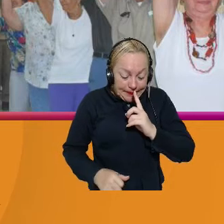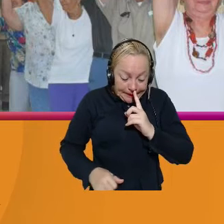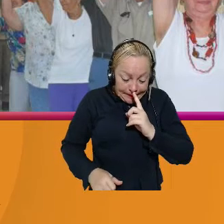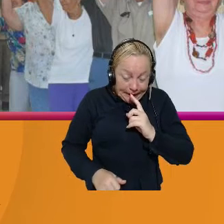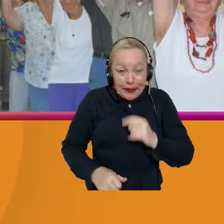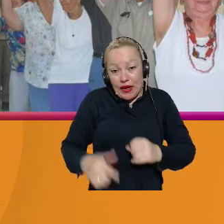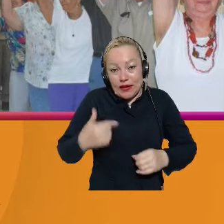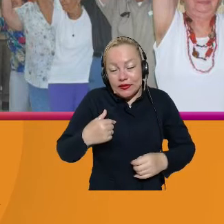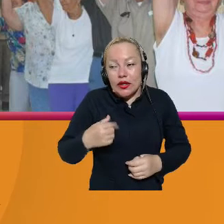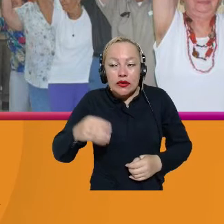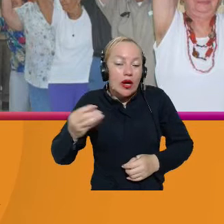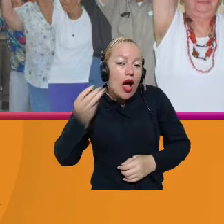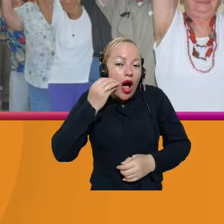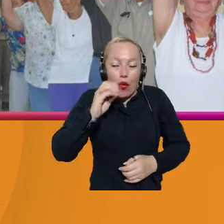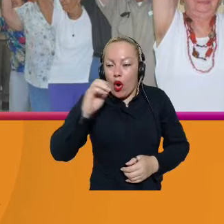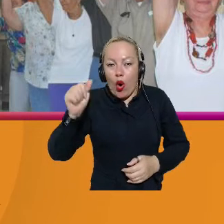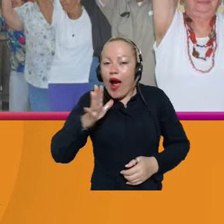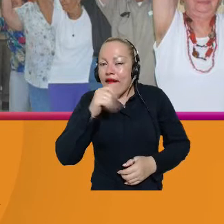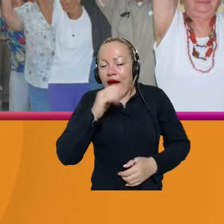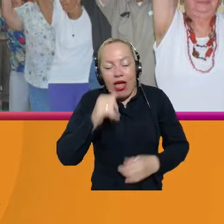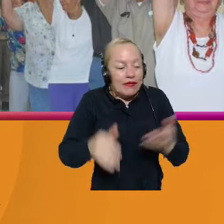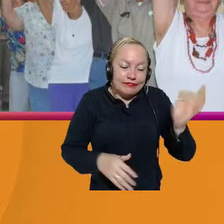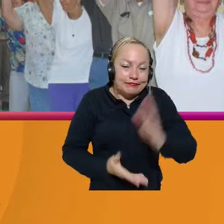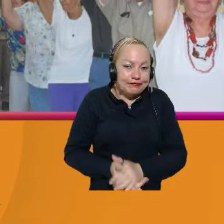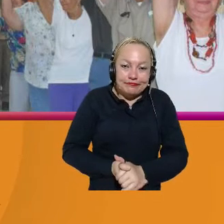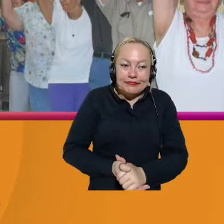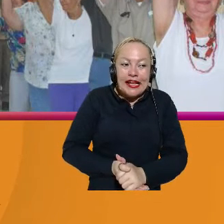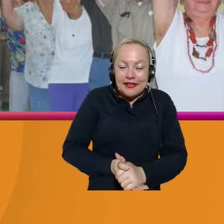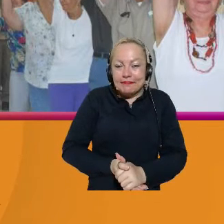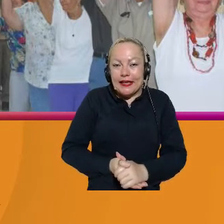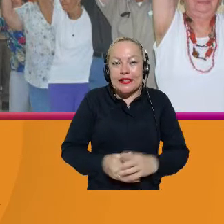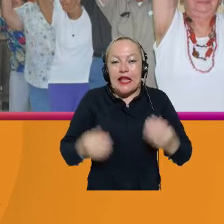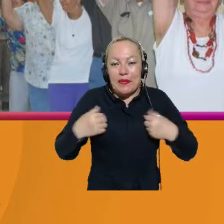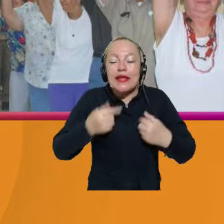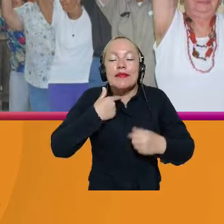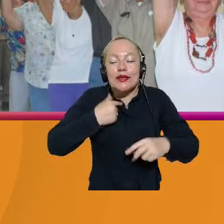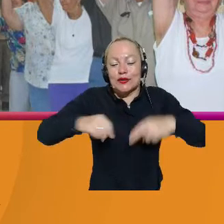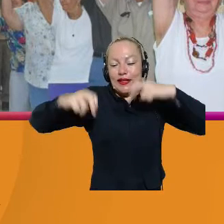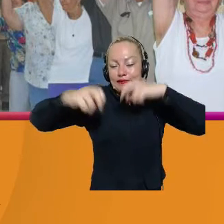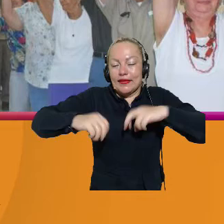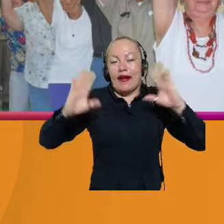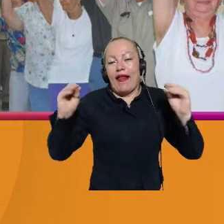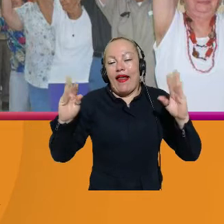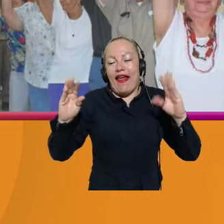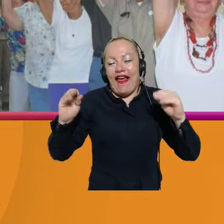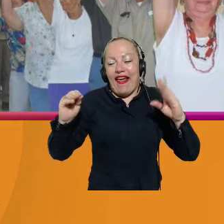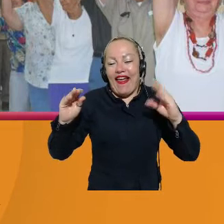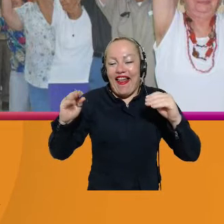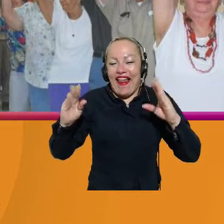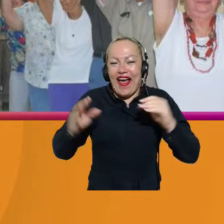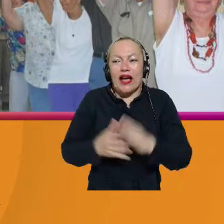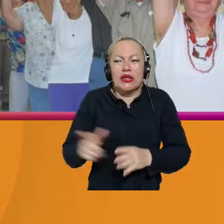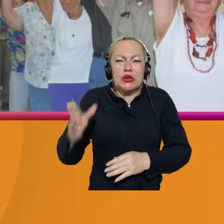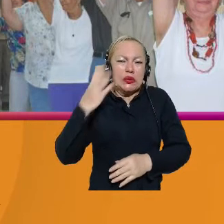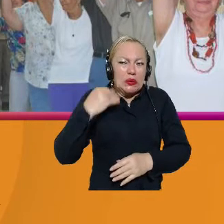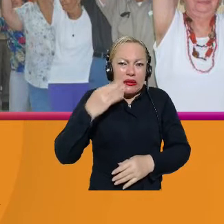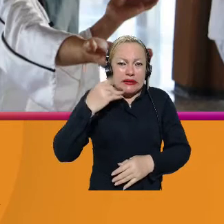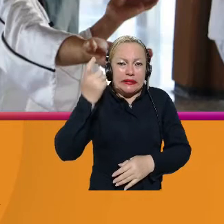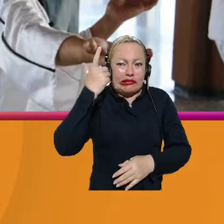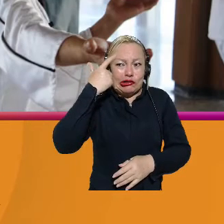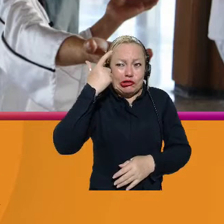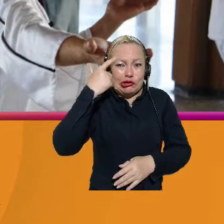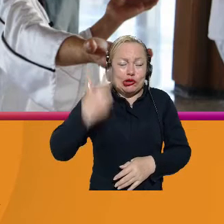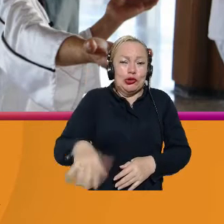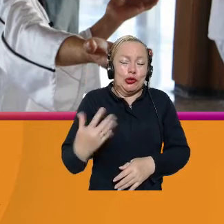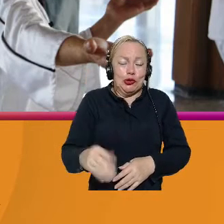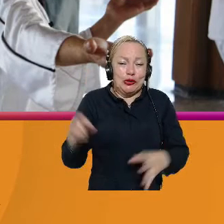ya no tengo ninguno de mis abuelos vivos, pero a mí me encantaba sentarme a charlar con ellos. ¡Ay, mi abuelita! Que tienen toda la experiencia del mundo. ¡Se la